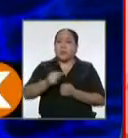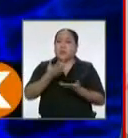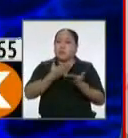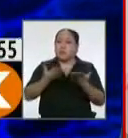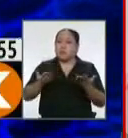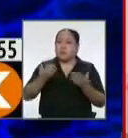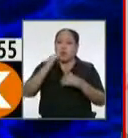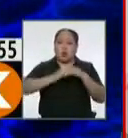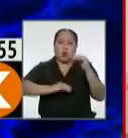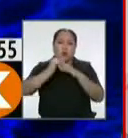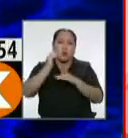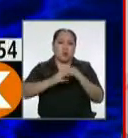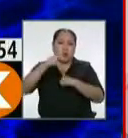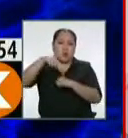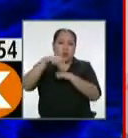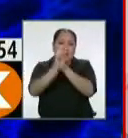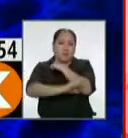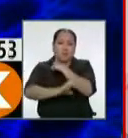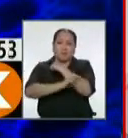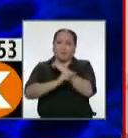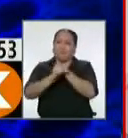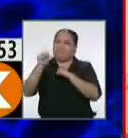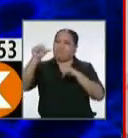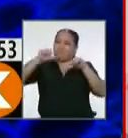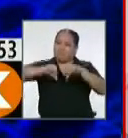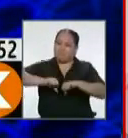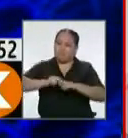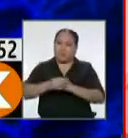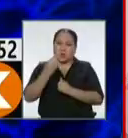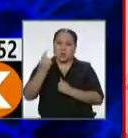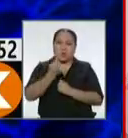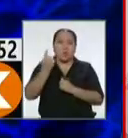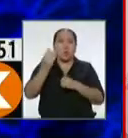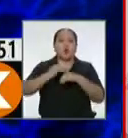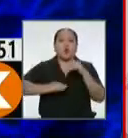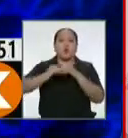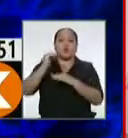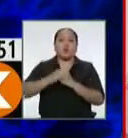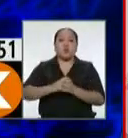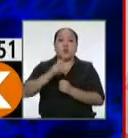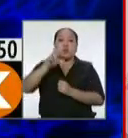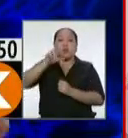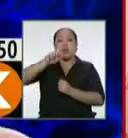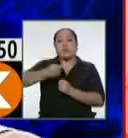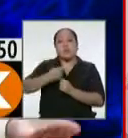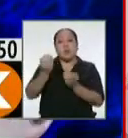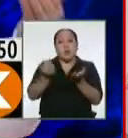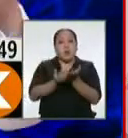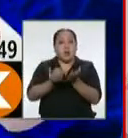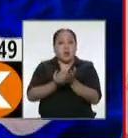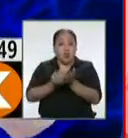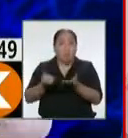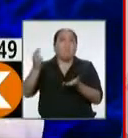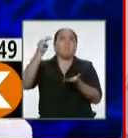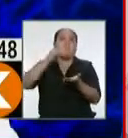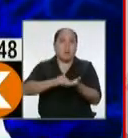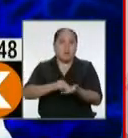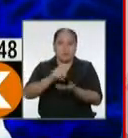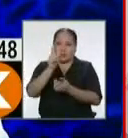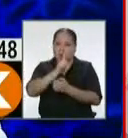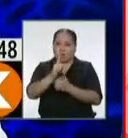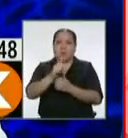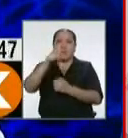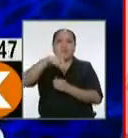dos políticas con mucha experiencia, como Keiko Fujimori y como Verónica Mendoza. Y las dos le devolvieron el golpe con una